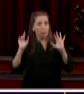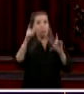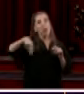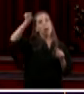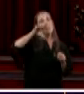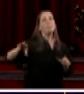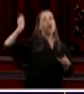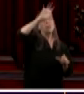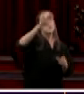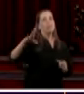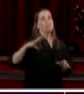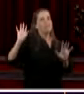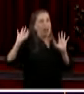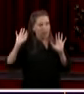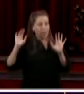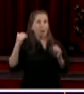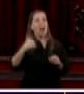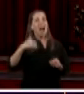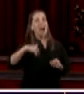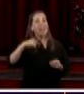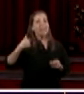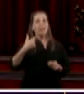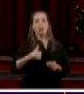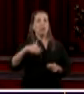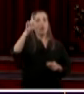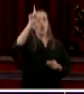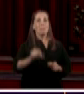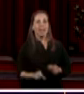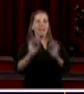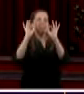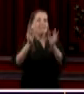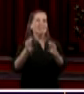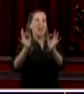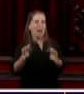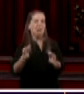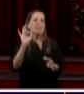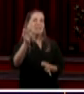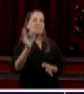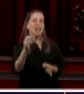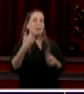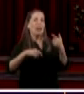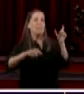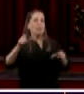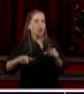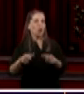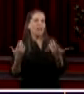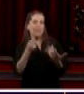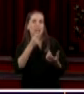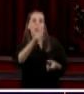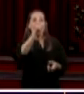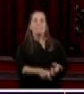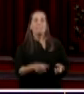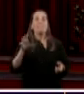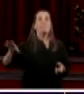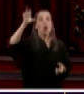lo termino Pero qué dice el gobierno está bien pero después de le estamos regalando la capitalización de una obra a